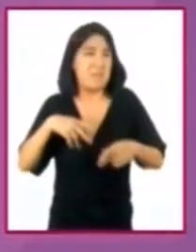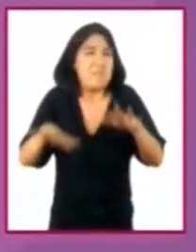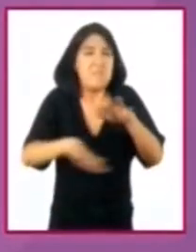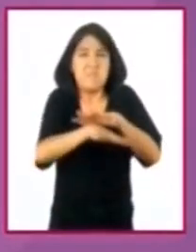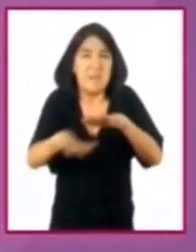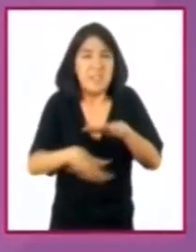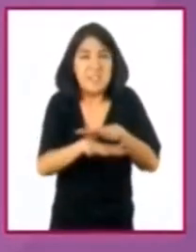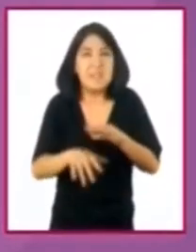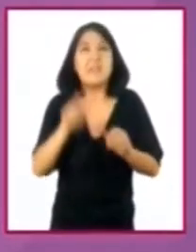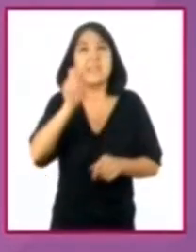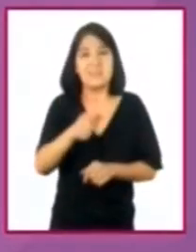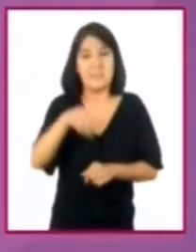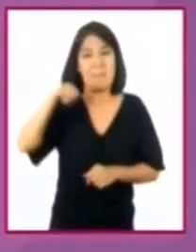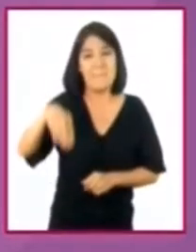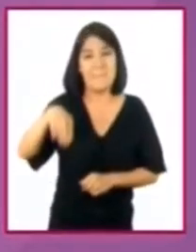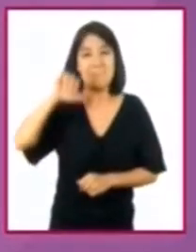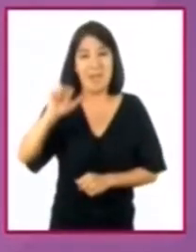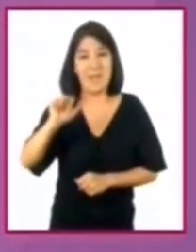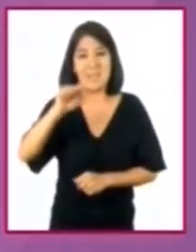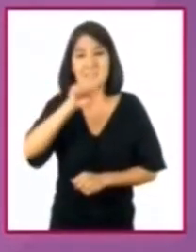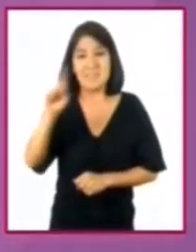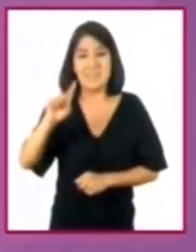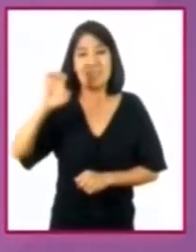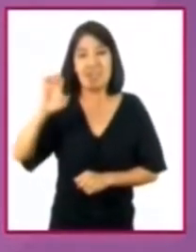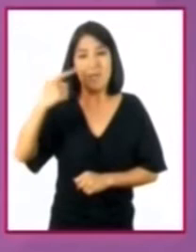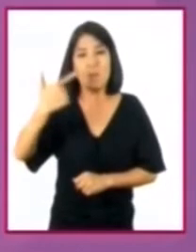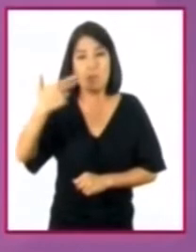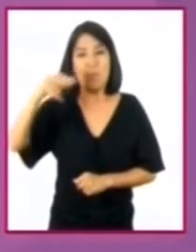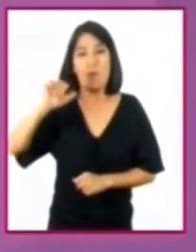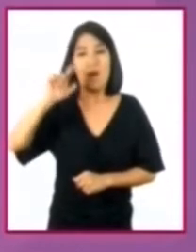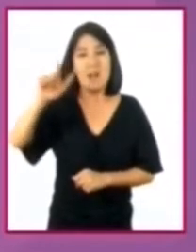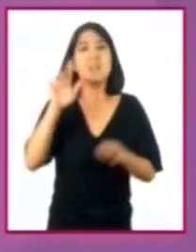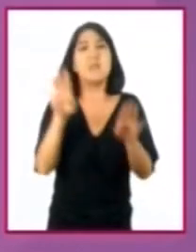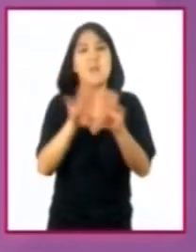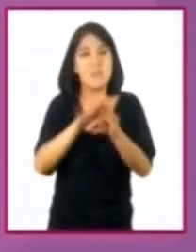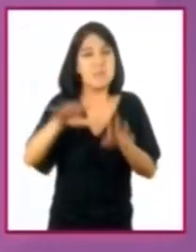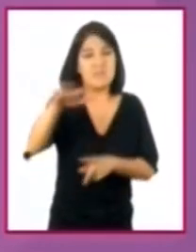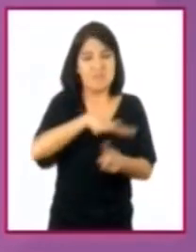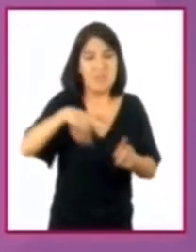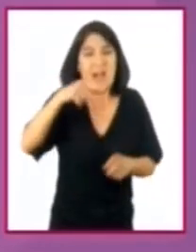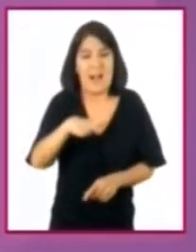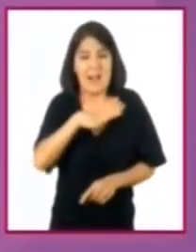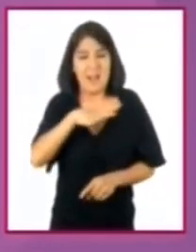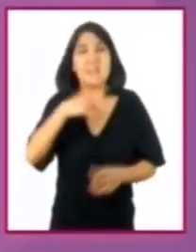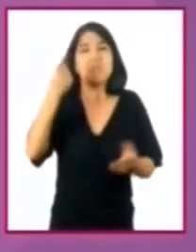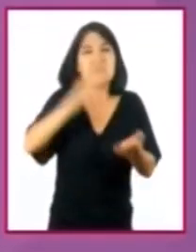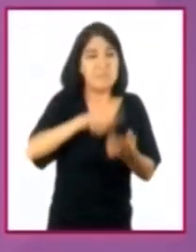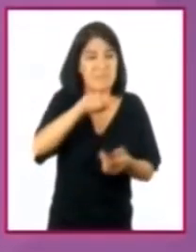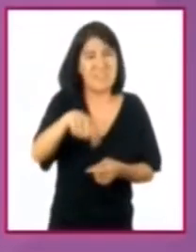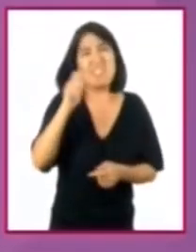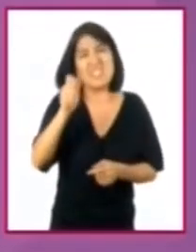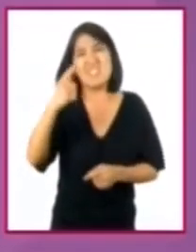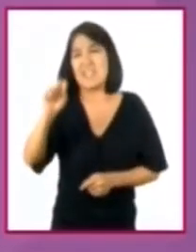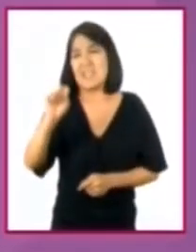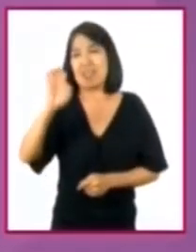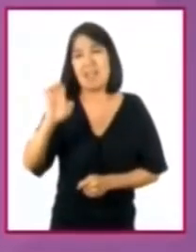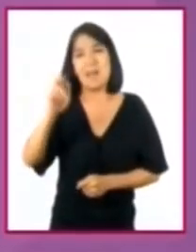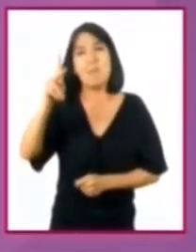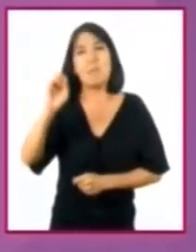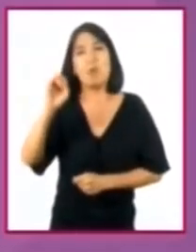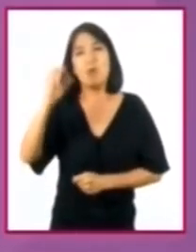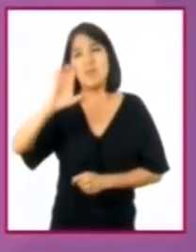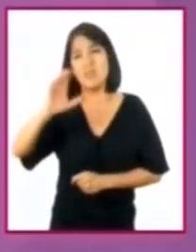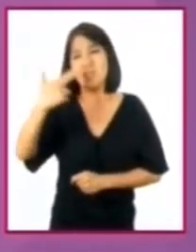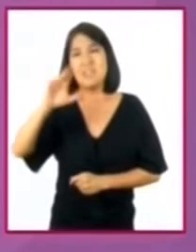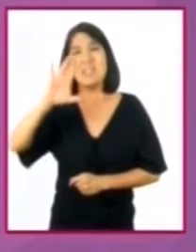macehuales, los jóvenes del pueblo, no vivían en el Calmecac, pues ellos pertenecían a los Telpochcali, las casas de los